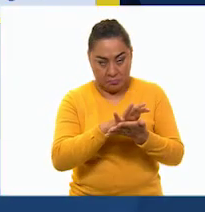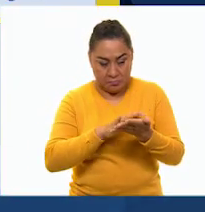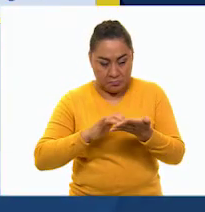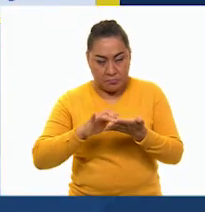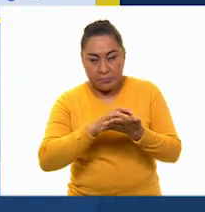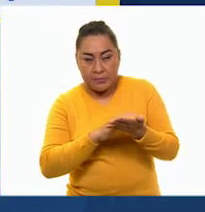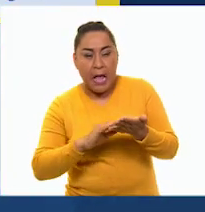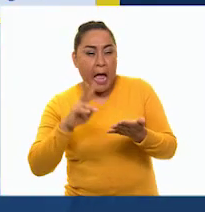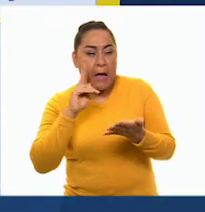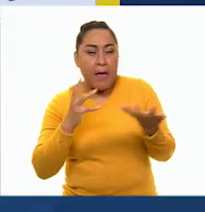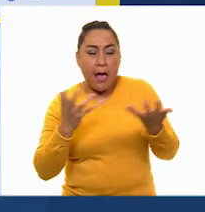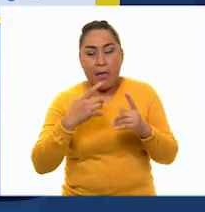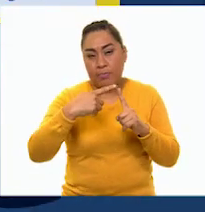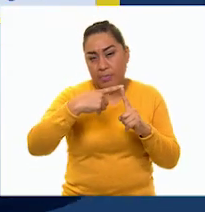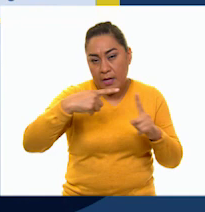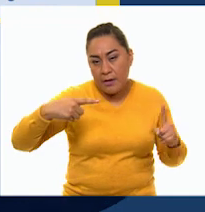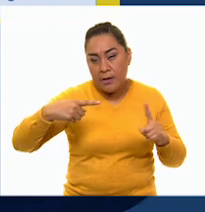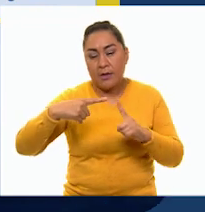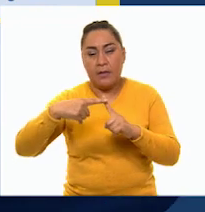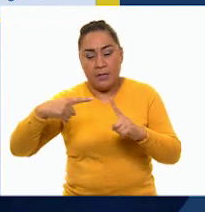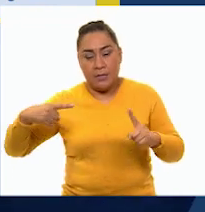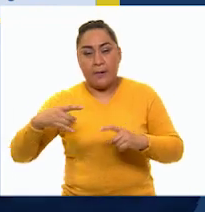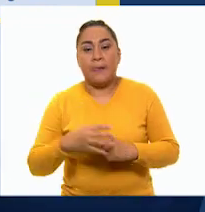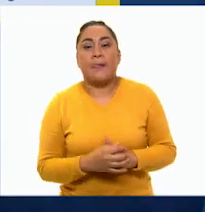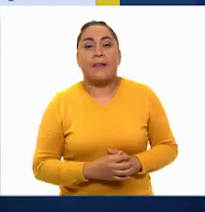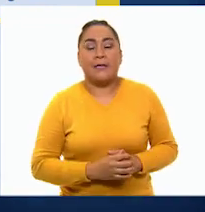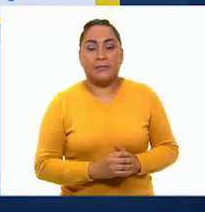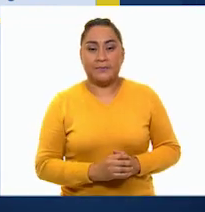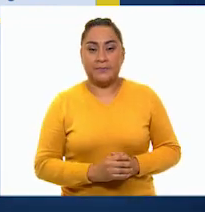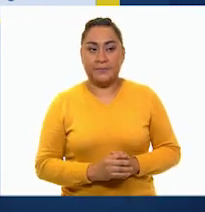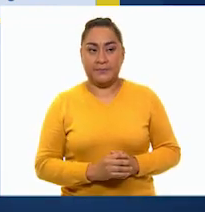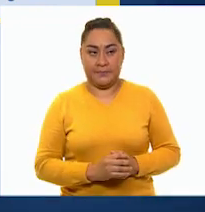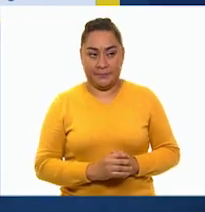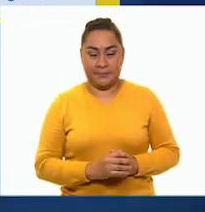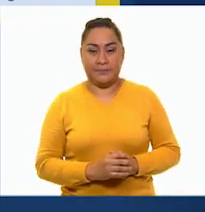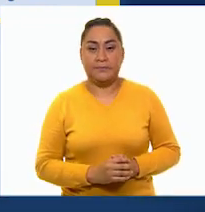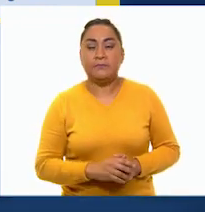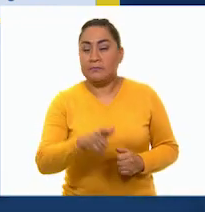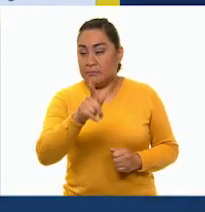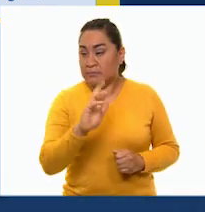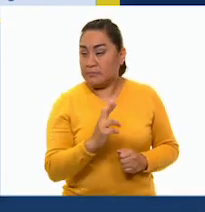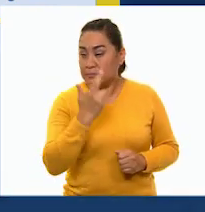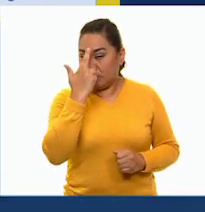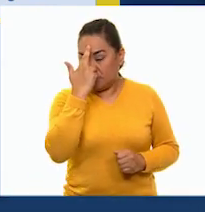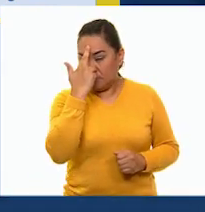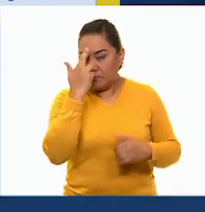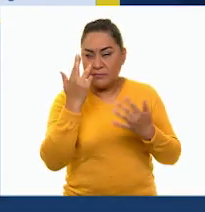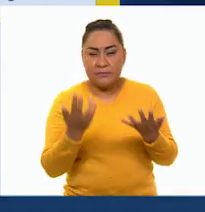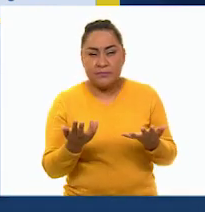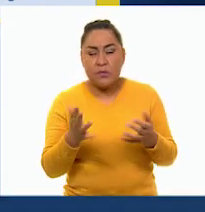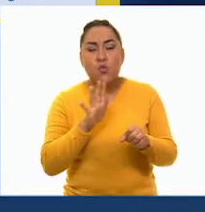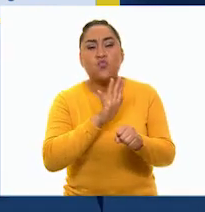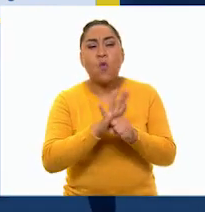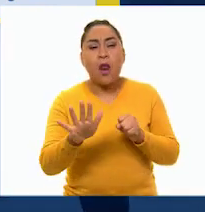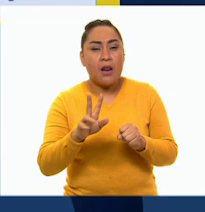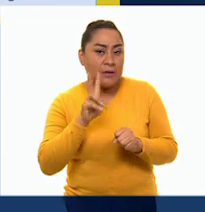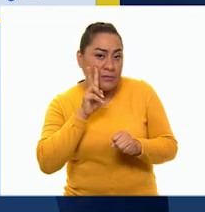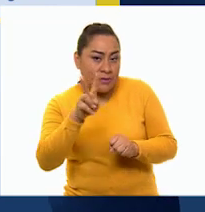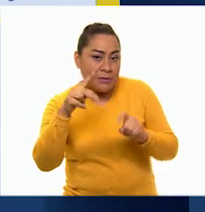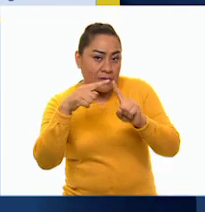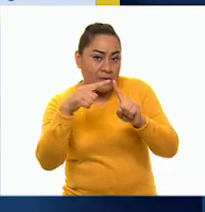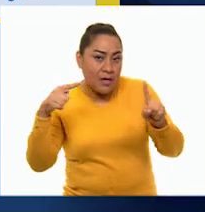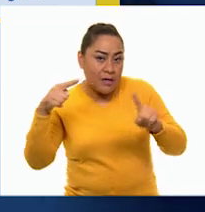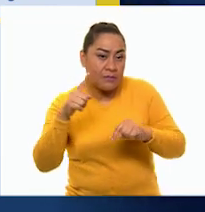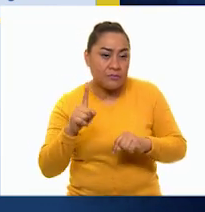para efectuar cada división. Permíteme tantito, María. Recuérdanos cuál de estas divisiones que vamos a